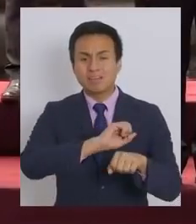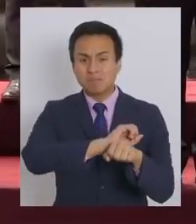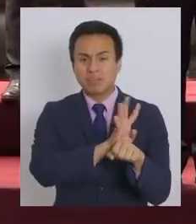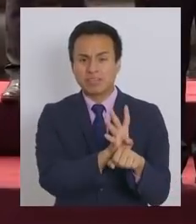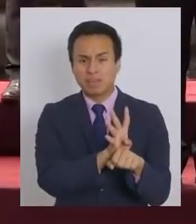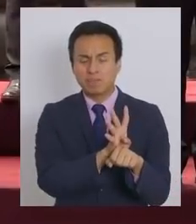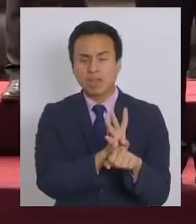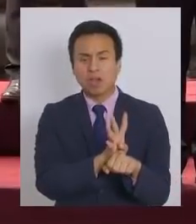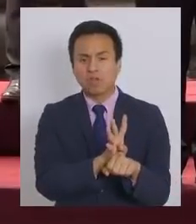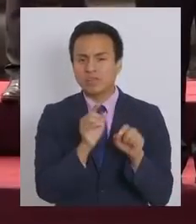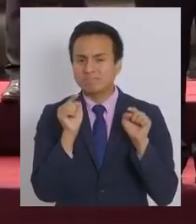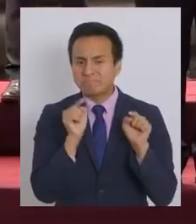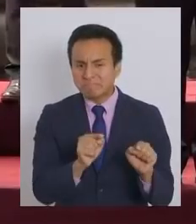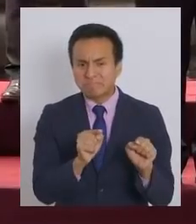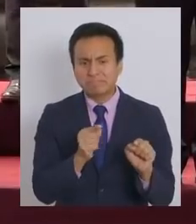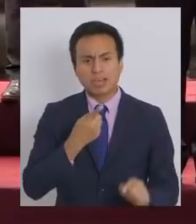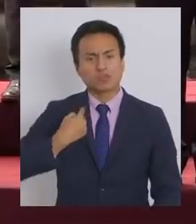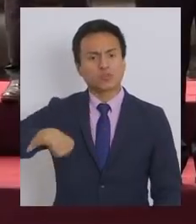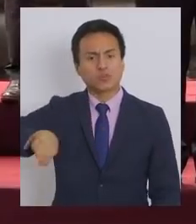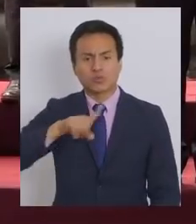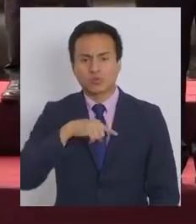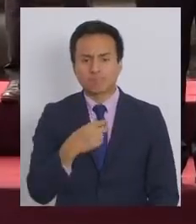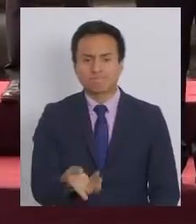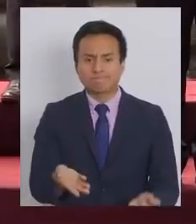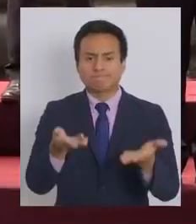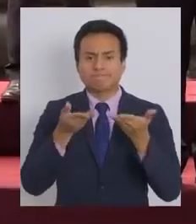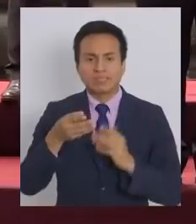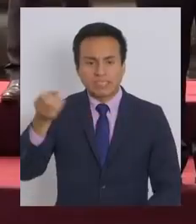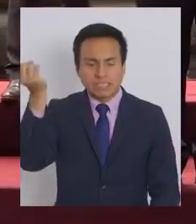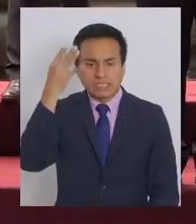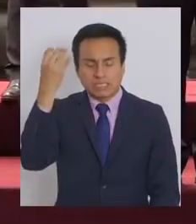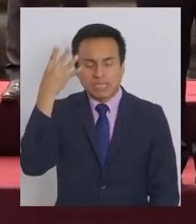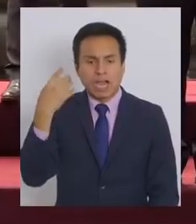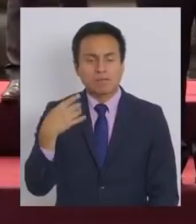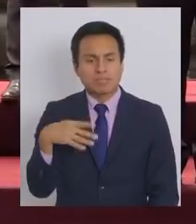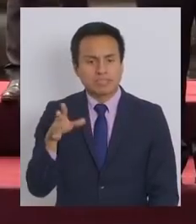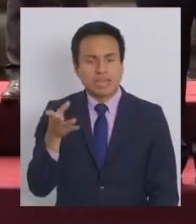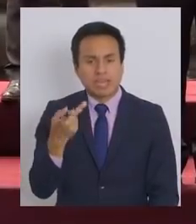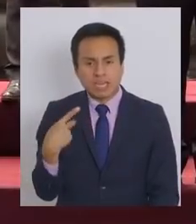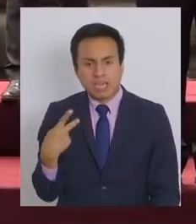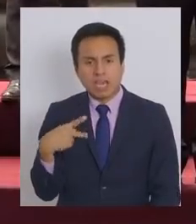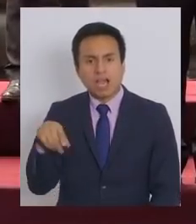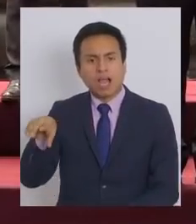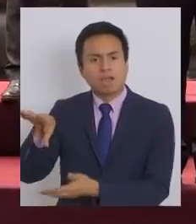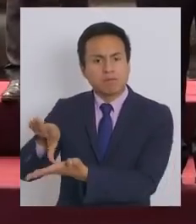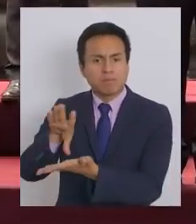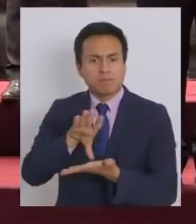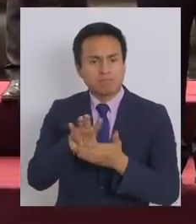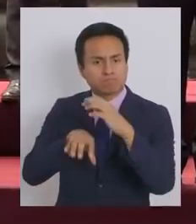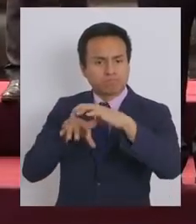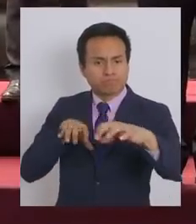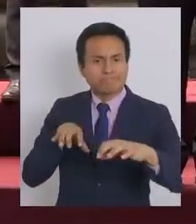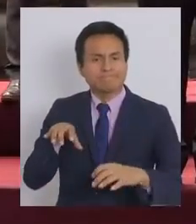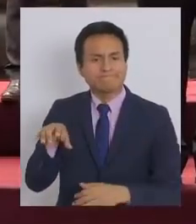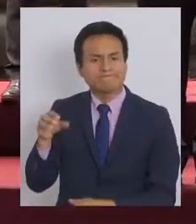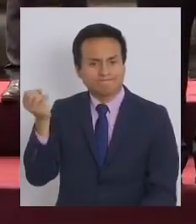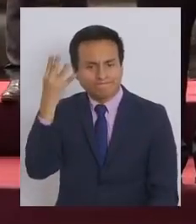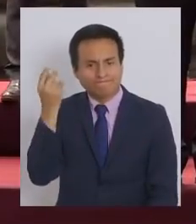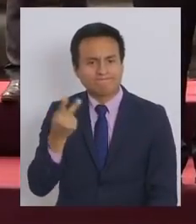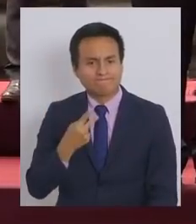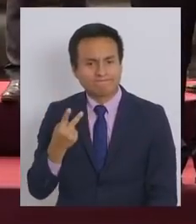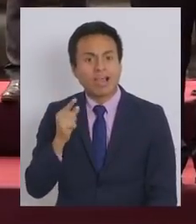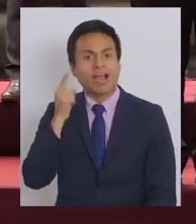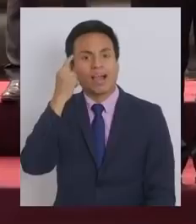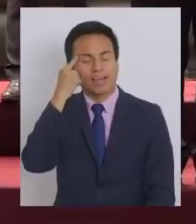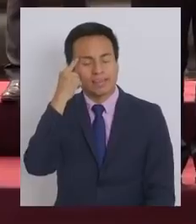del COVID-19 nos ha dejado importantes lecciones y aprendizajes a ambos lados de la cordillera. Por eso hemos